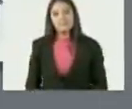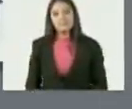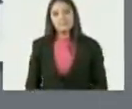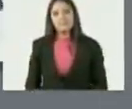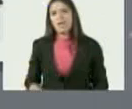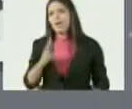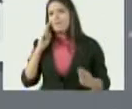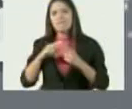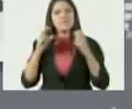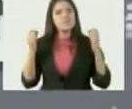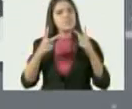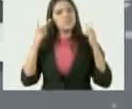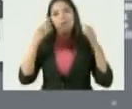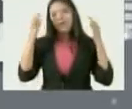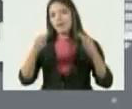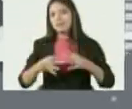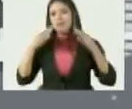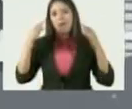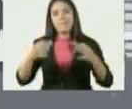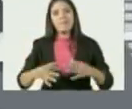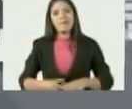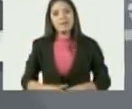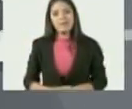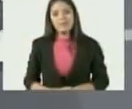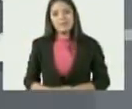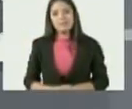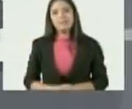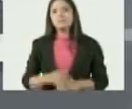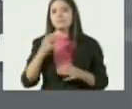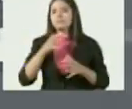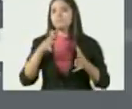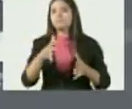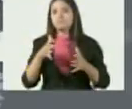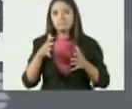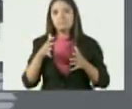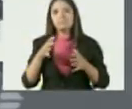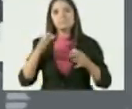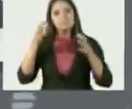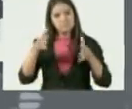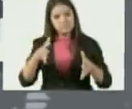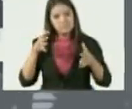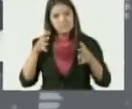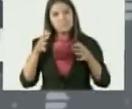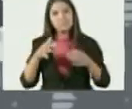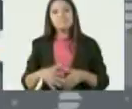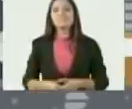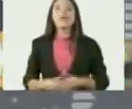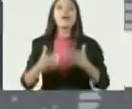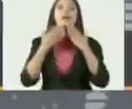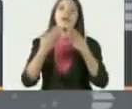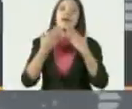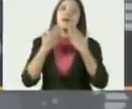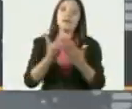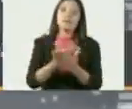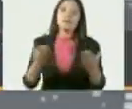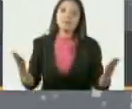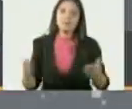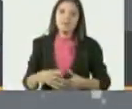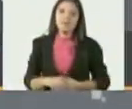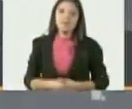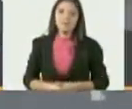¡Hasta la victoria siempre! ¡Venceremos, venceremos y venceremos! ¡Gracias, camaradas!